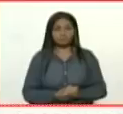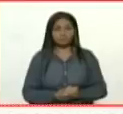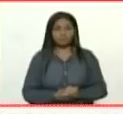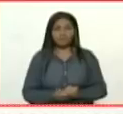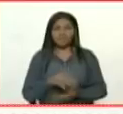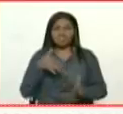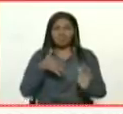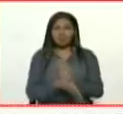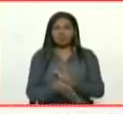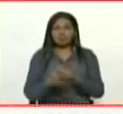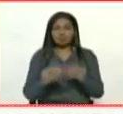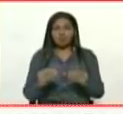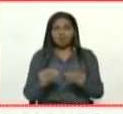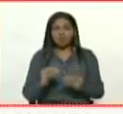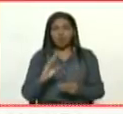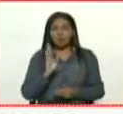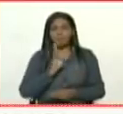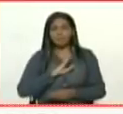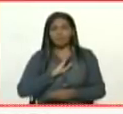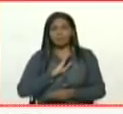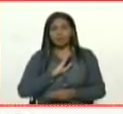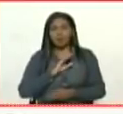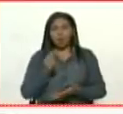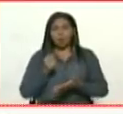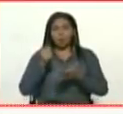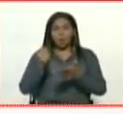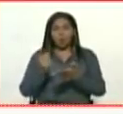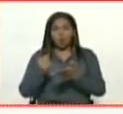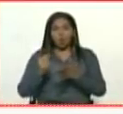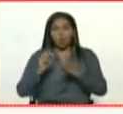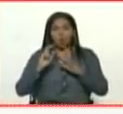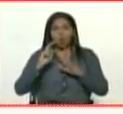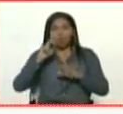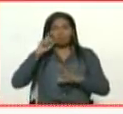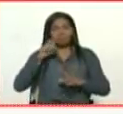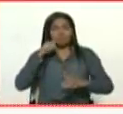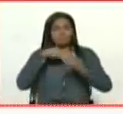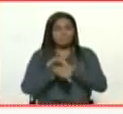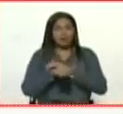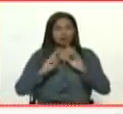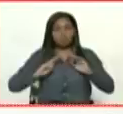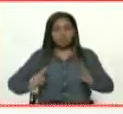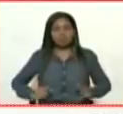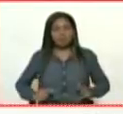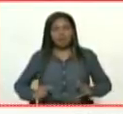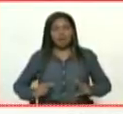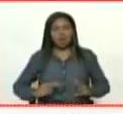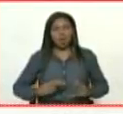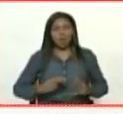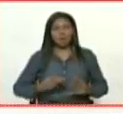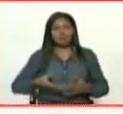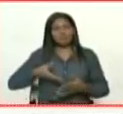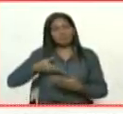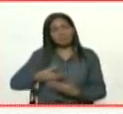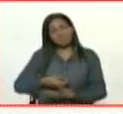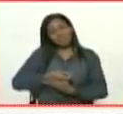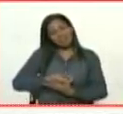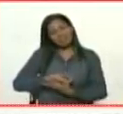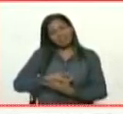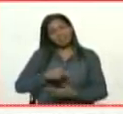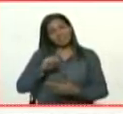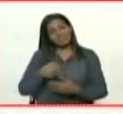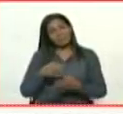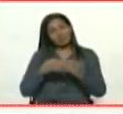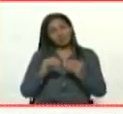los bonos de las misiones, del bono de parto humanizado, del bono de lactancia, del bono de hogares de la patria,